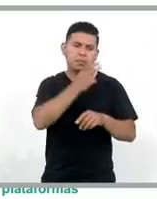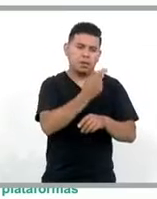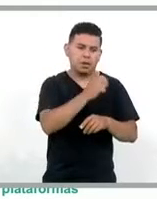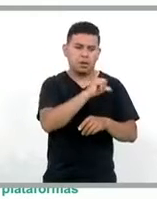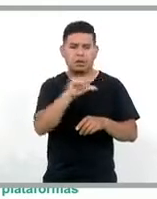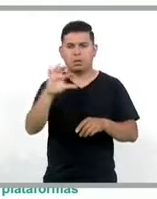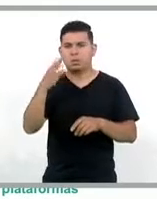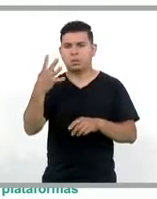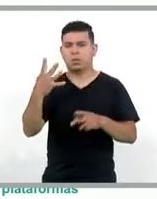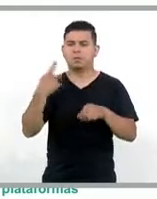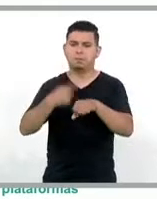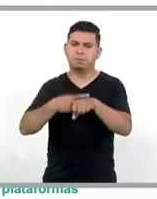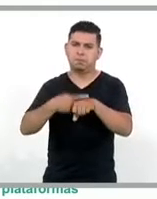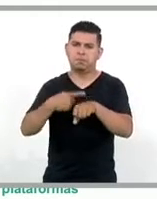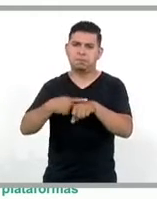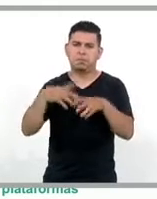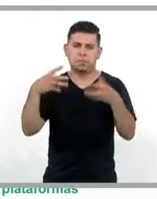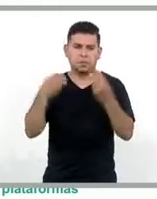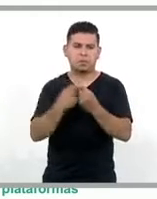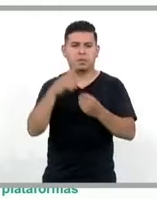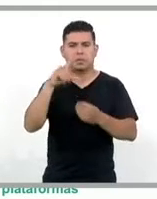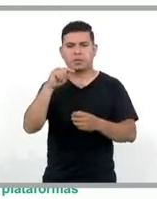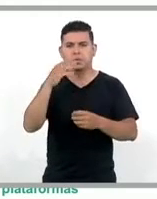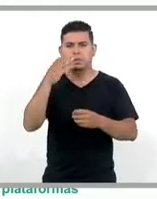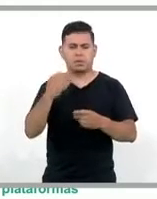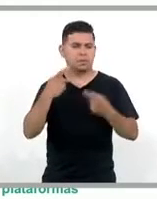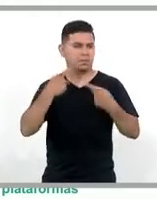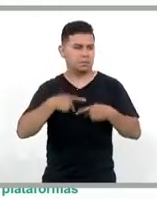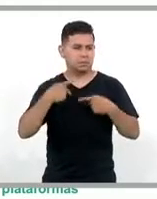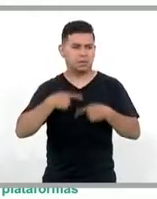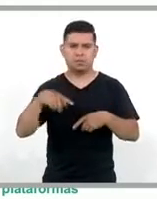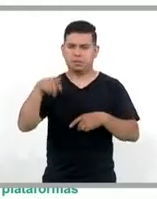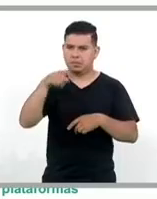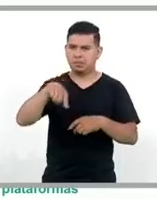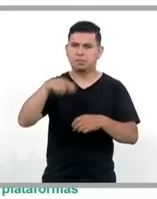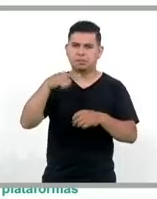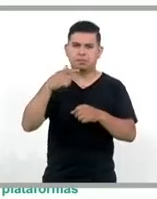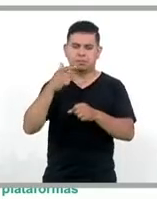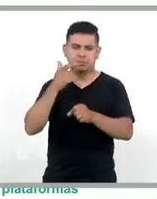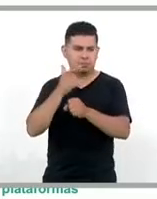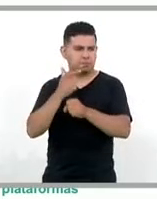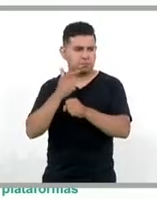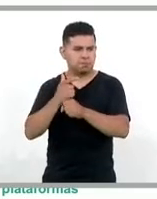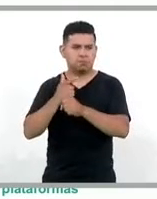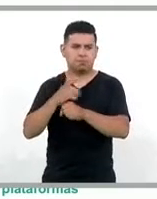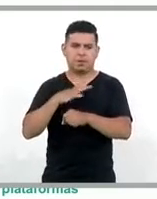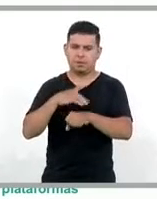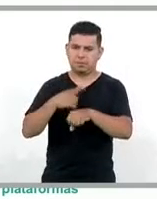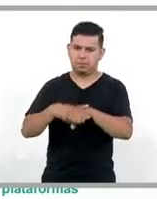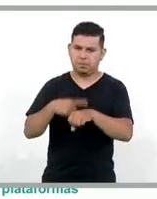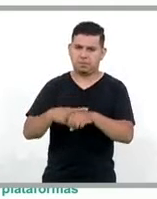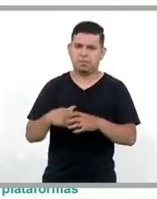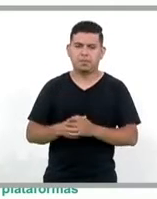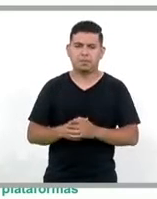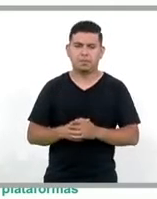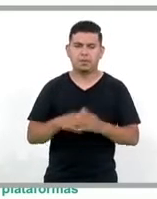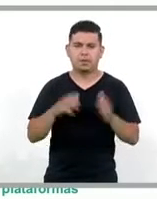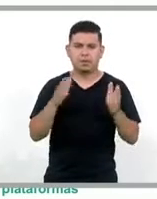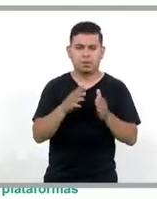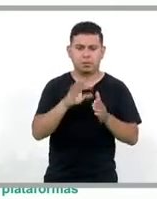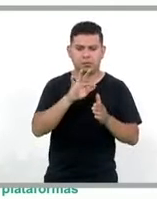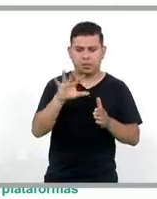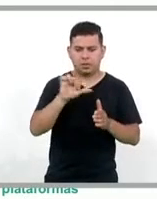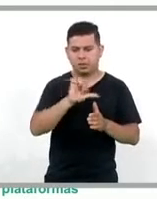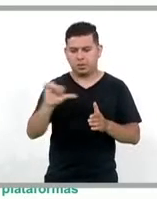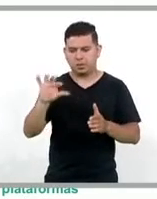años de edad tenemos 79 casos confirmados del grupo de edad de 45